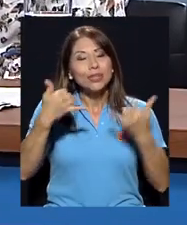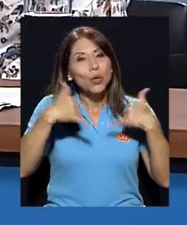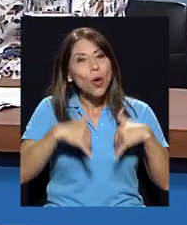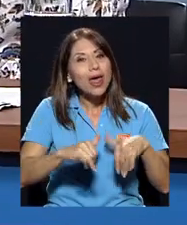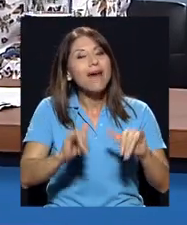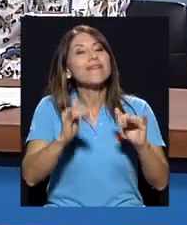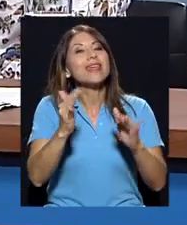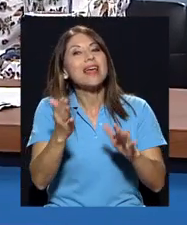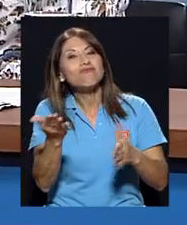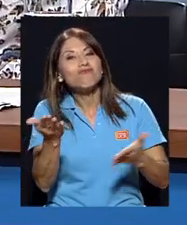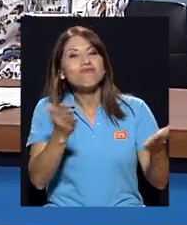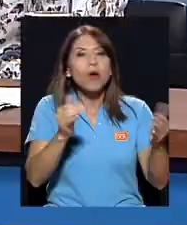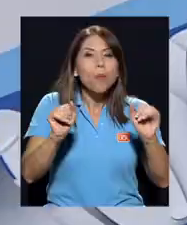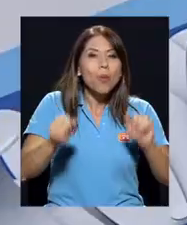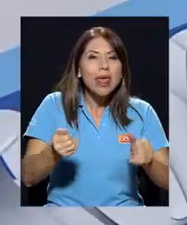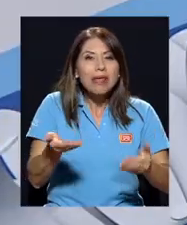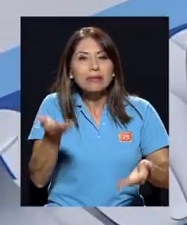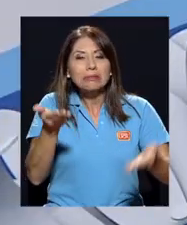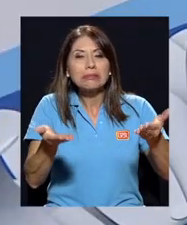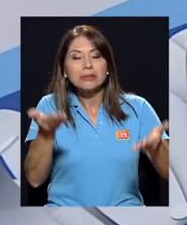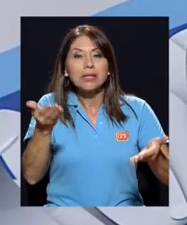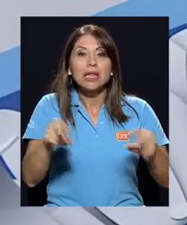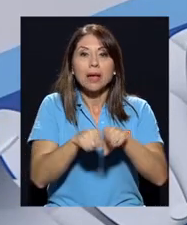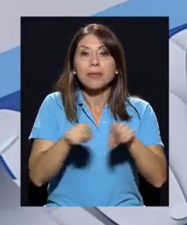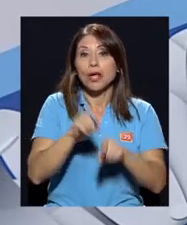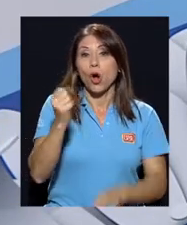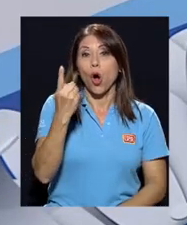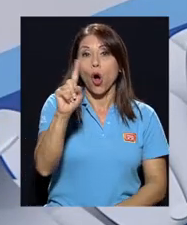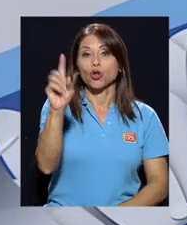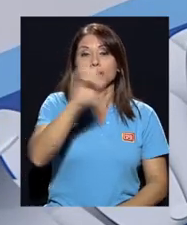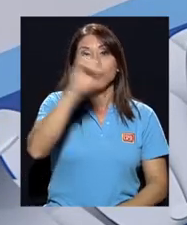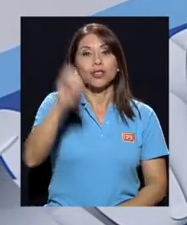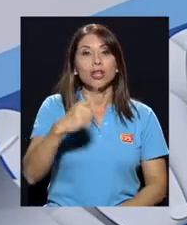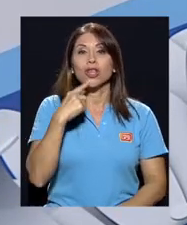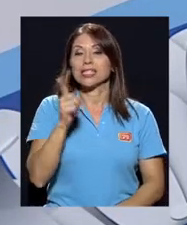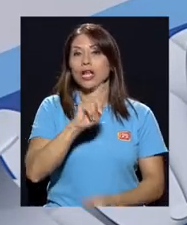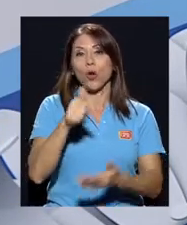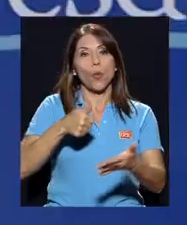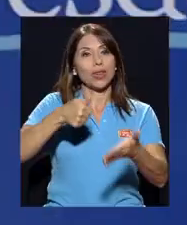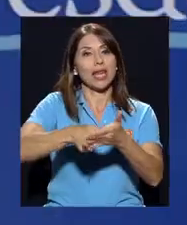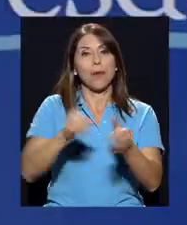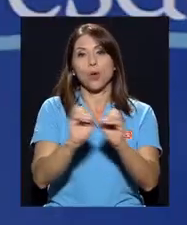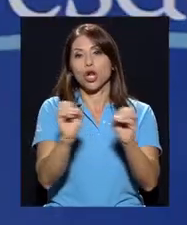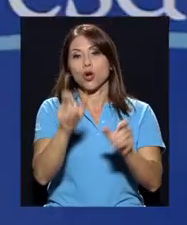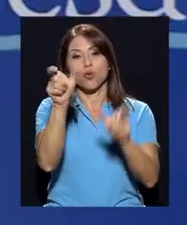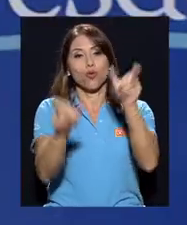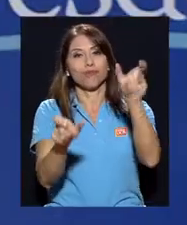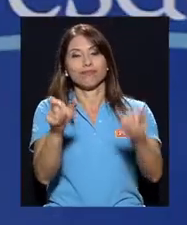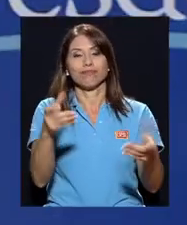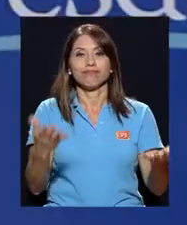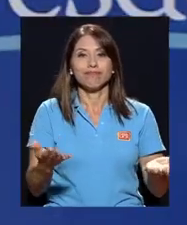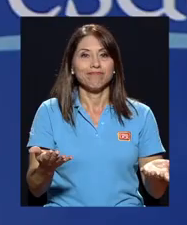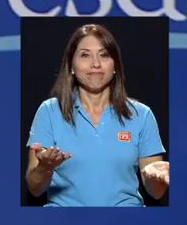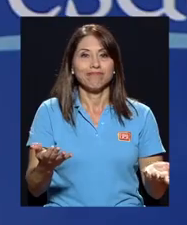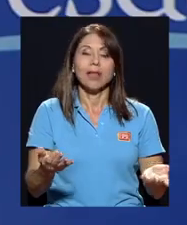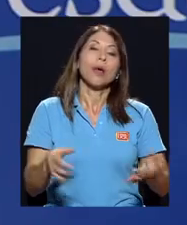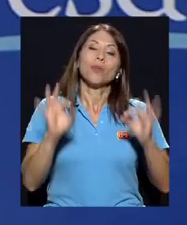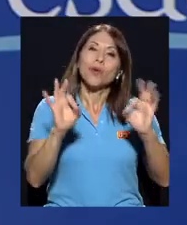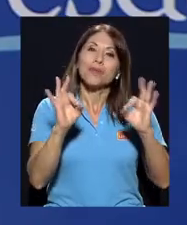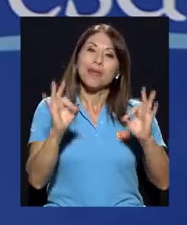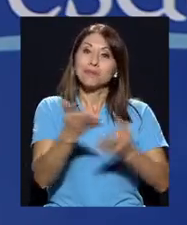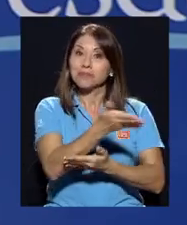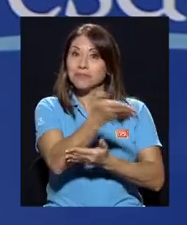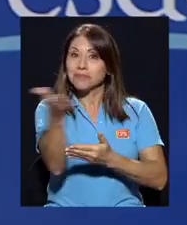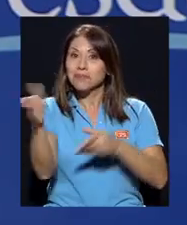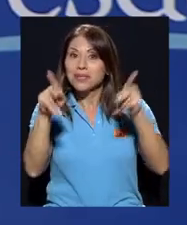de algún otro en ese sentido igual un 11 por ciento dice que no votaría por mon jong-un muy bien maria jose para nuestro público de la uv